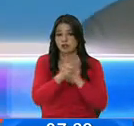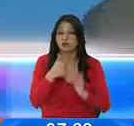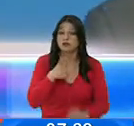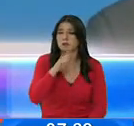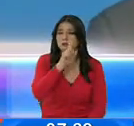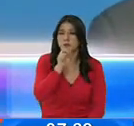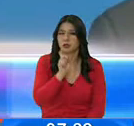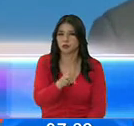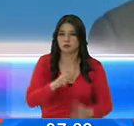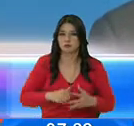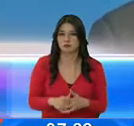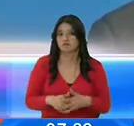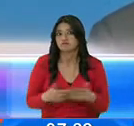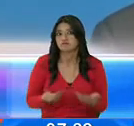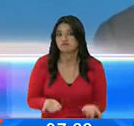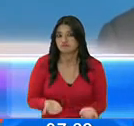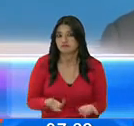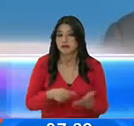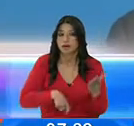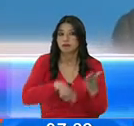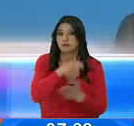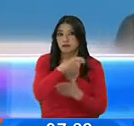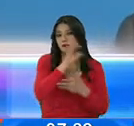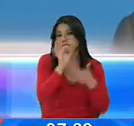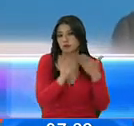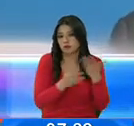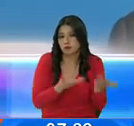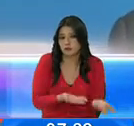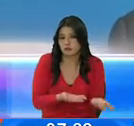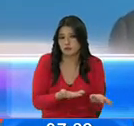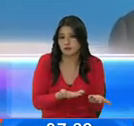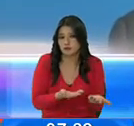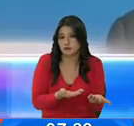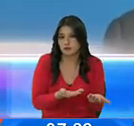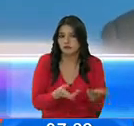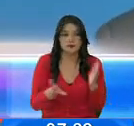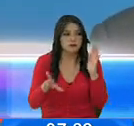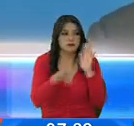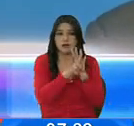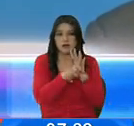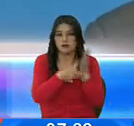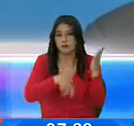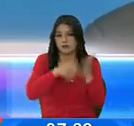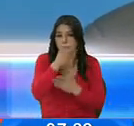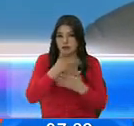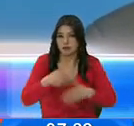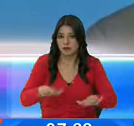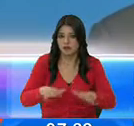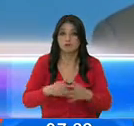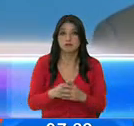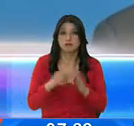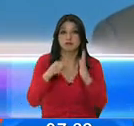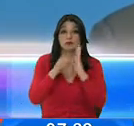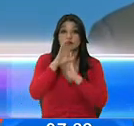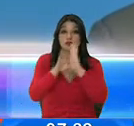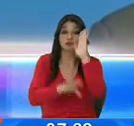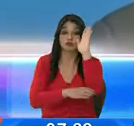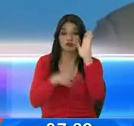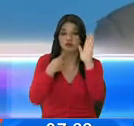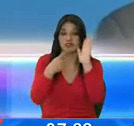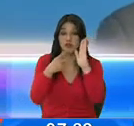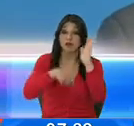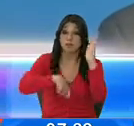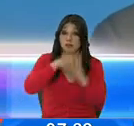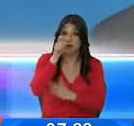si igual iba a aprobarse el presupuesto porque siempre se aprueba entonces vuestro no puedes aprobarse la constitución de montecristi dice que o se